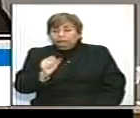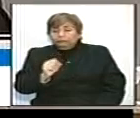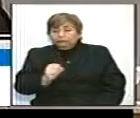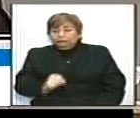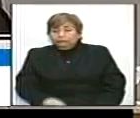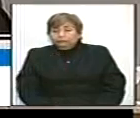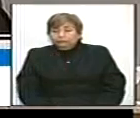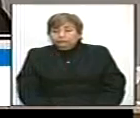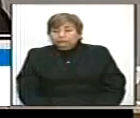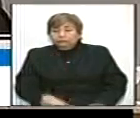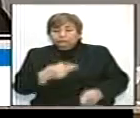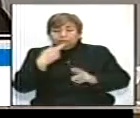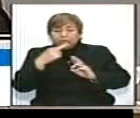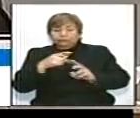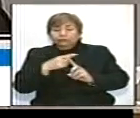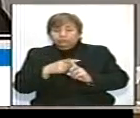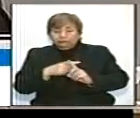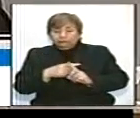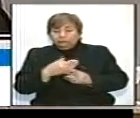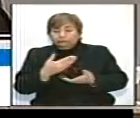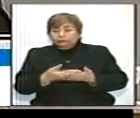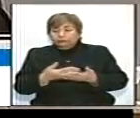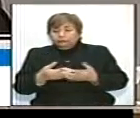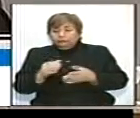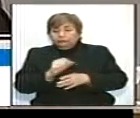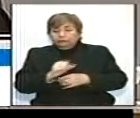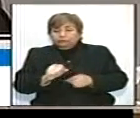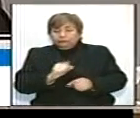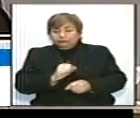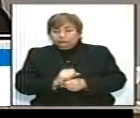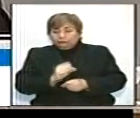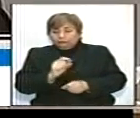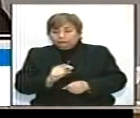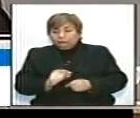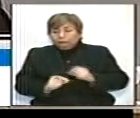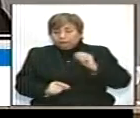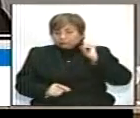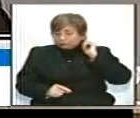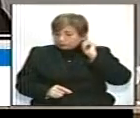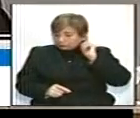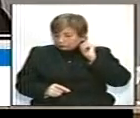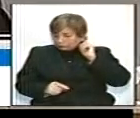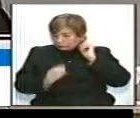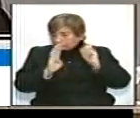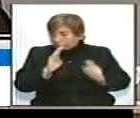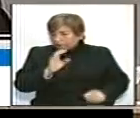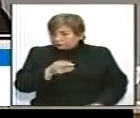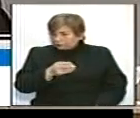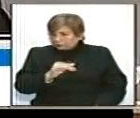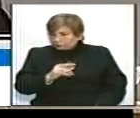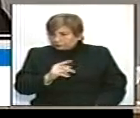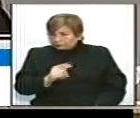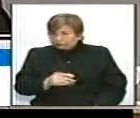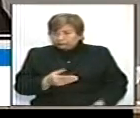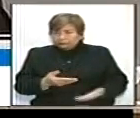presenta resultados positivos. Puede citar uno de ellos, el diploma de bachillerato internacional, que les